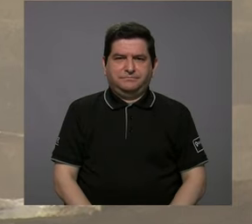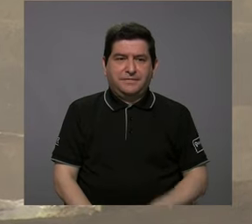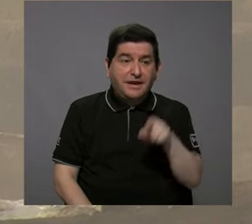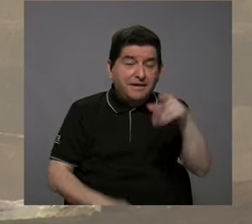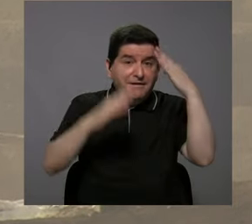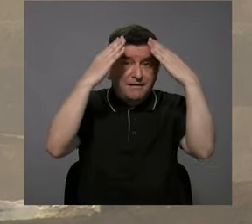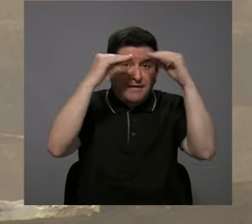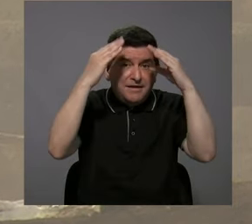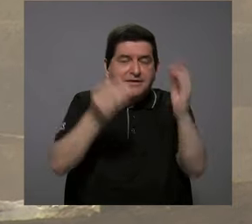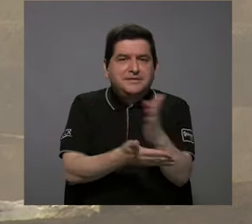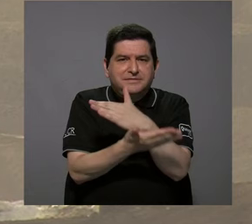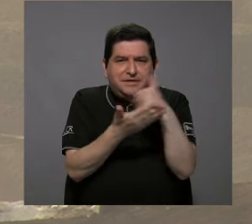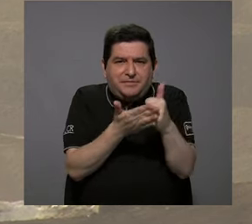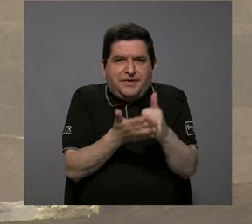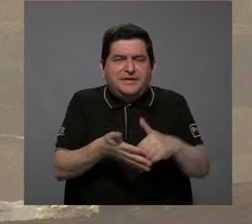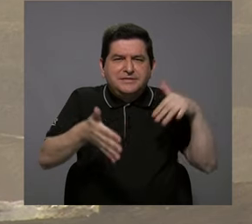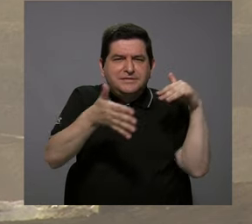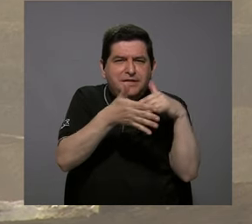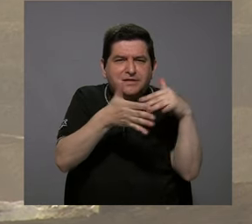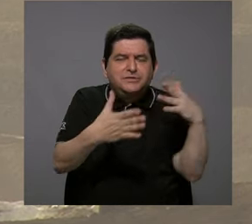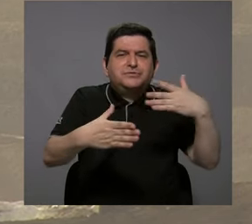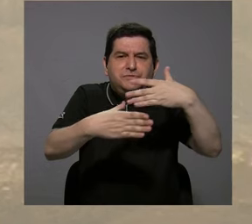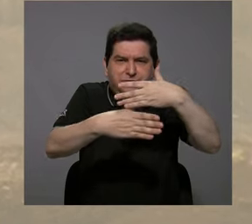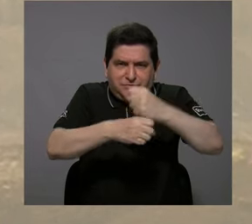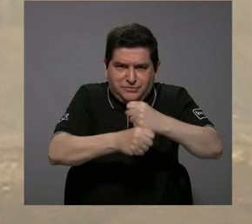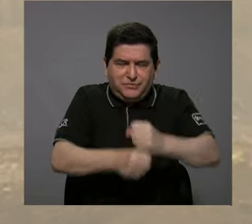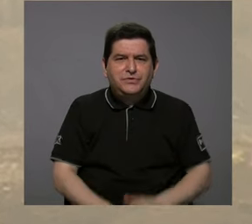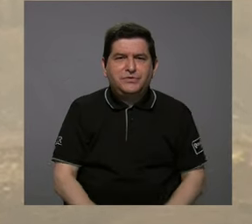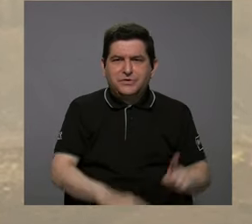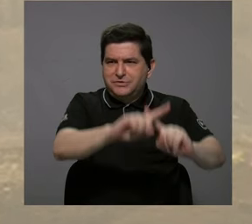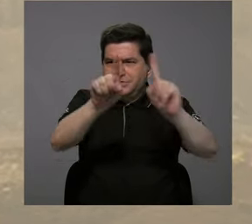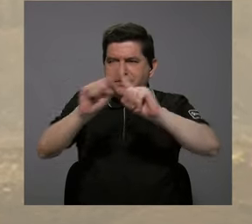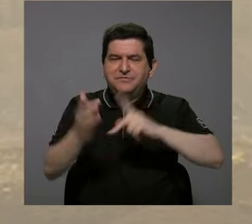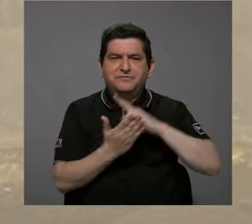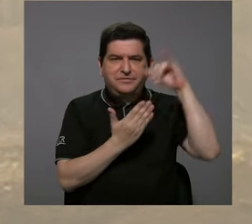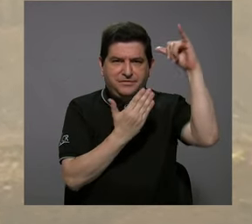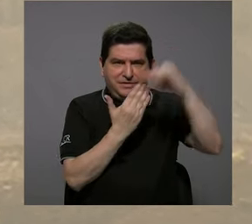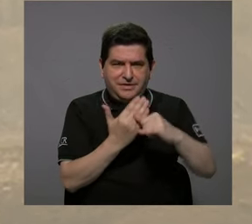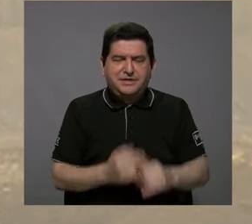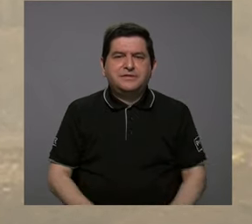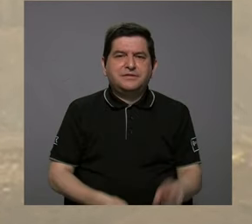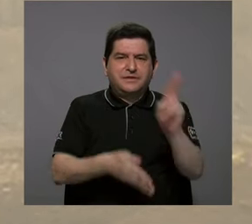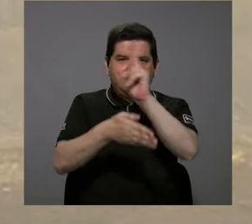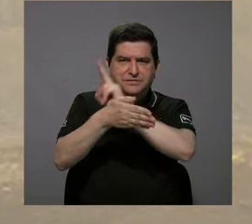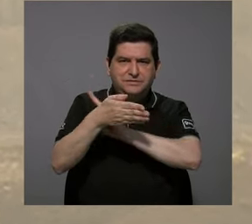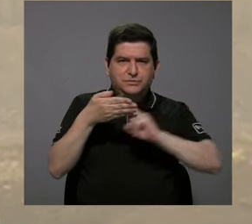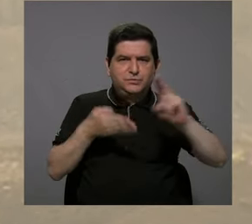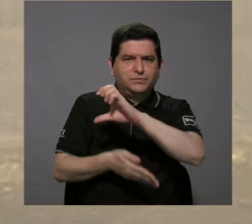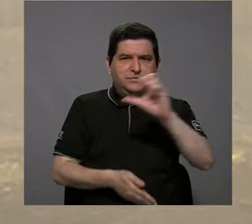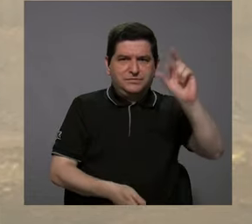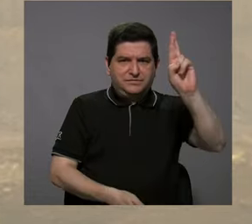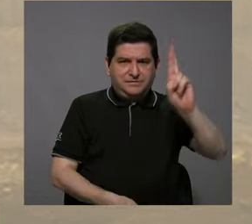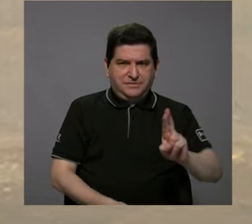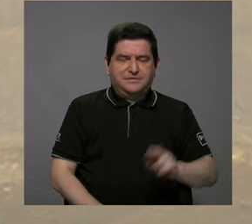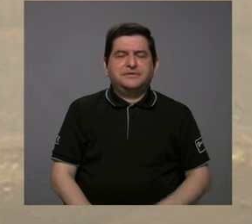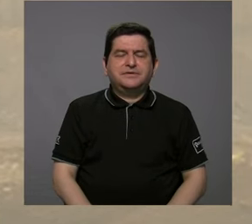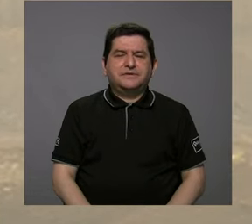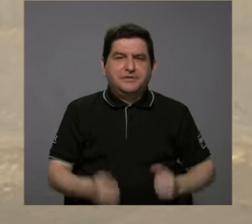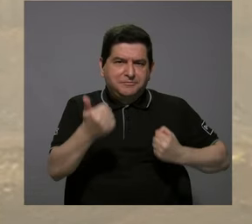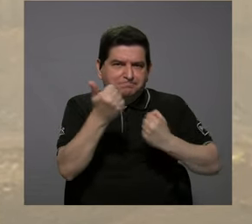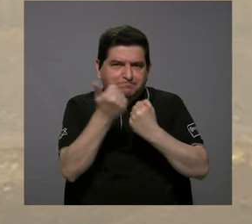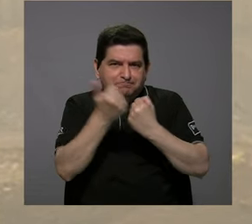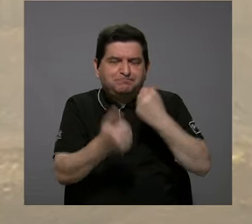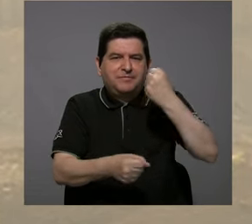esa información es parte de los estudios realizados por diversos proyectos de la Universidad de Costa Rica en